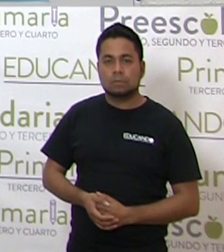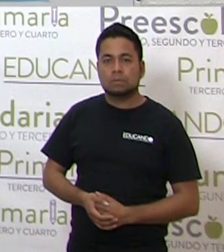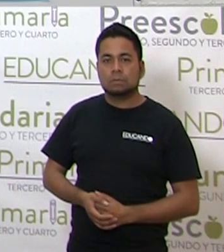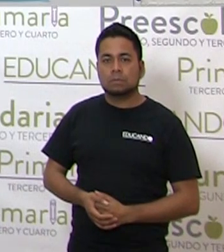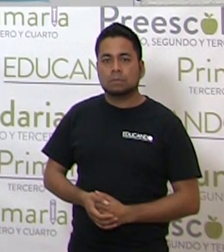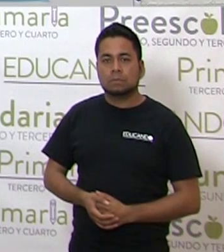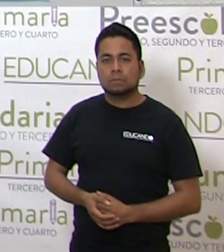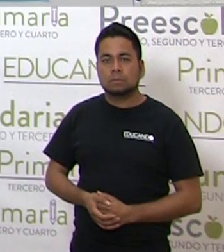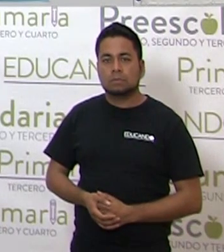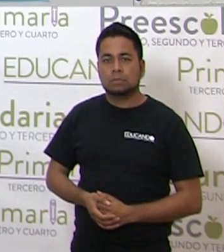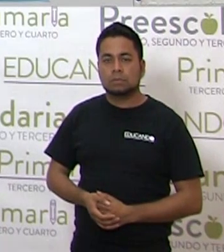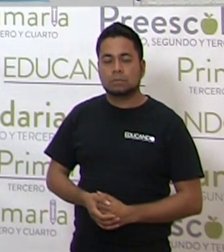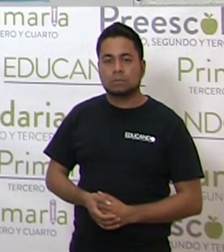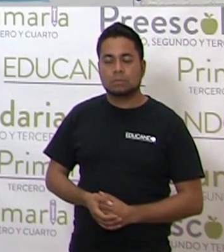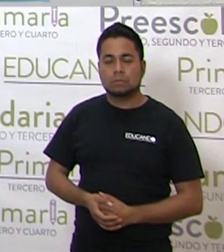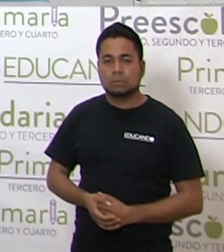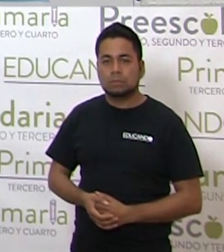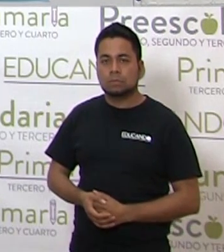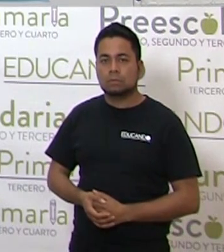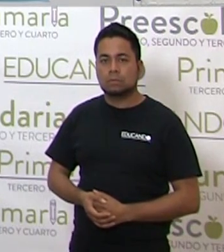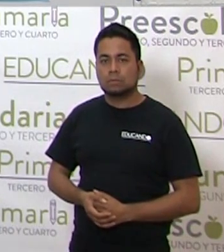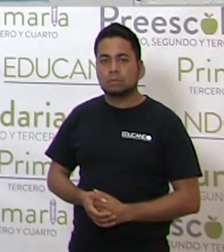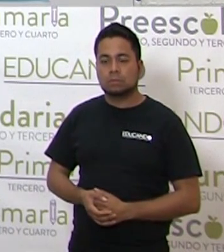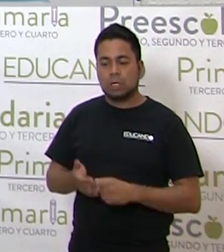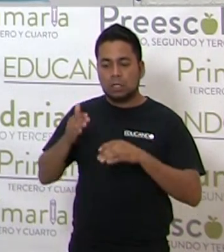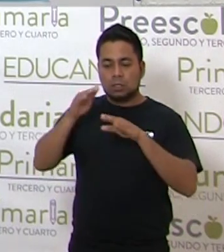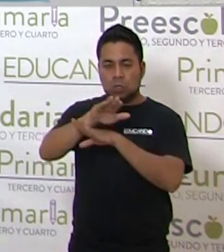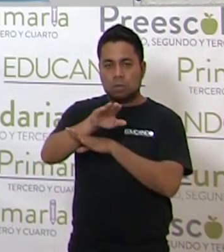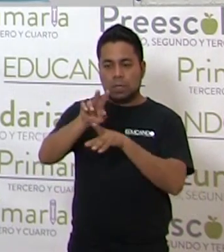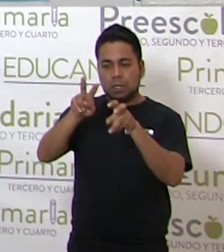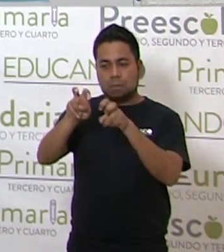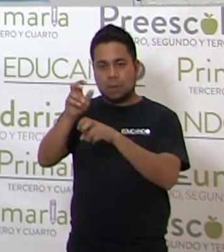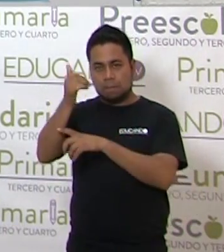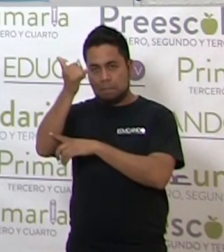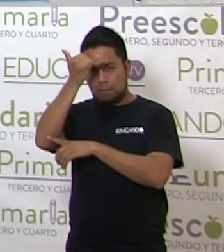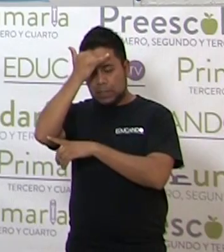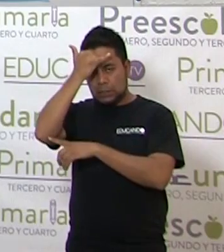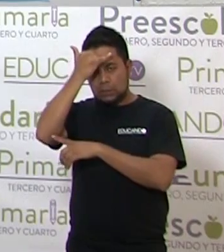acerca de las vacas.